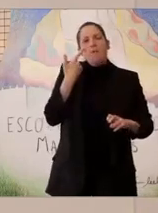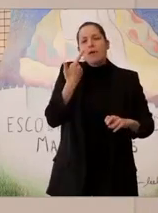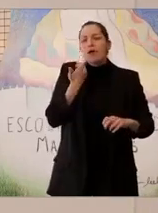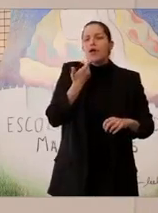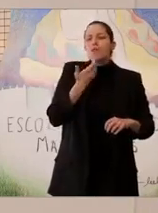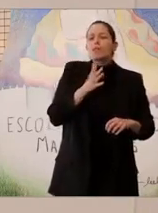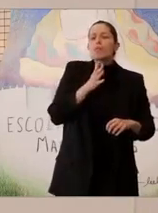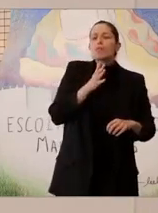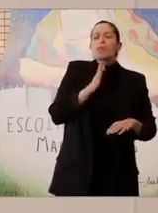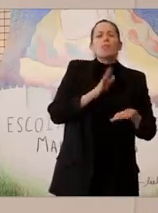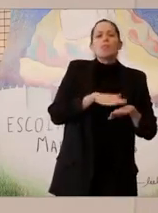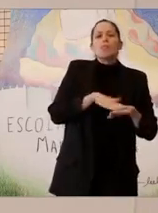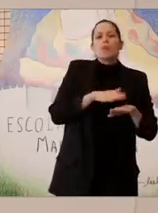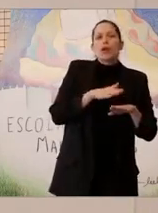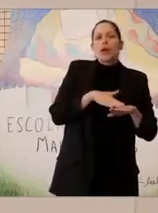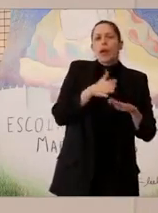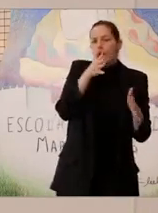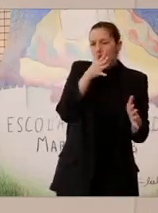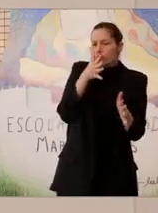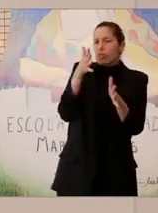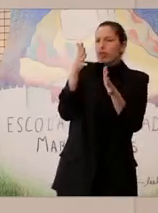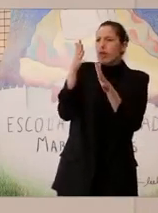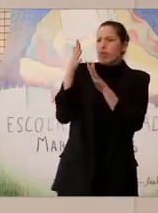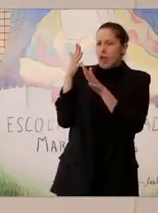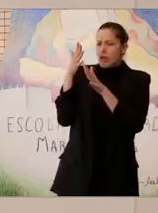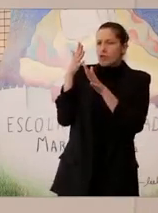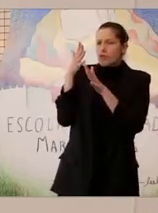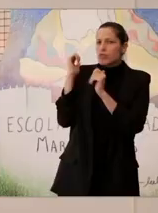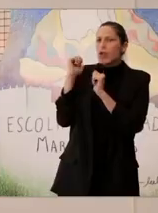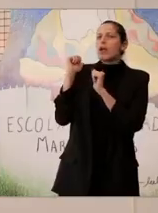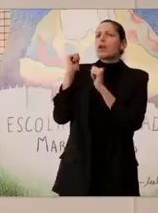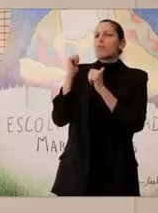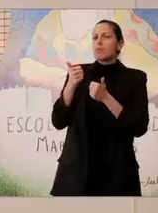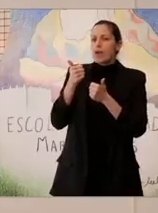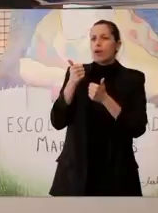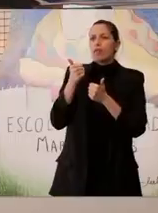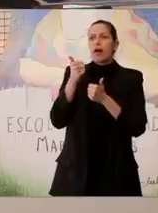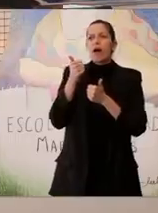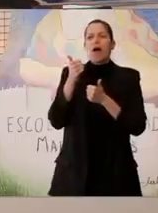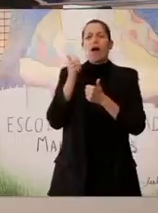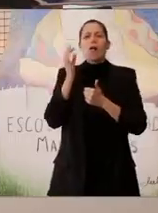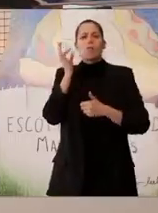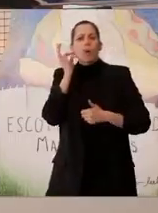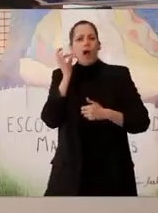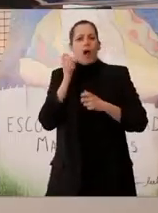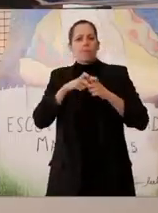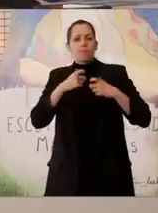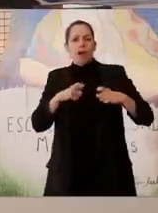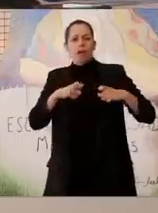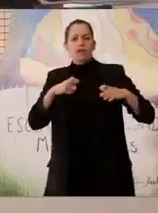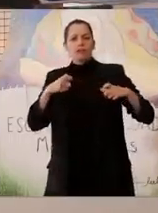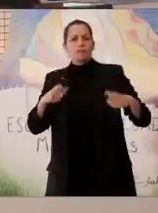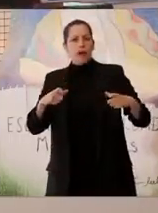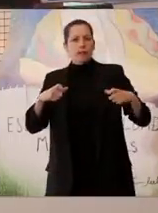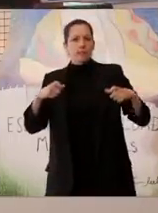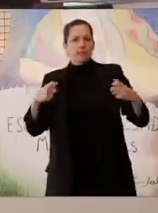últimos 10 años hemos podido tener una mayor representación, porque nadie duda de la capacidad y del mérito de las mujeres que